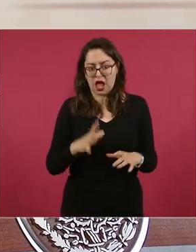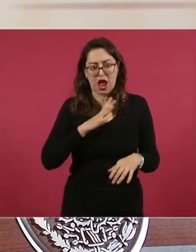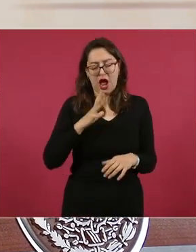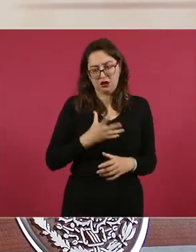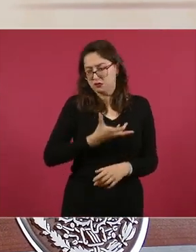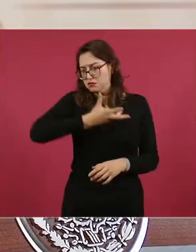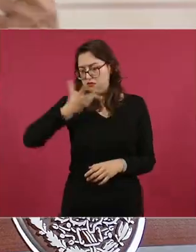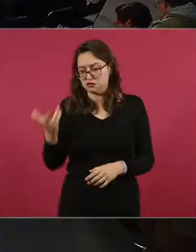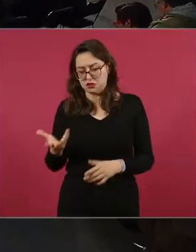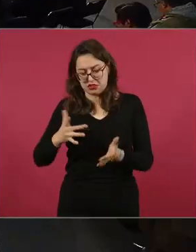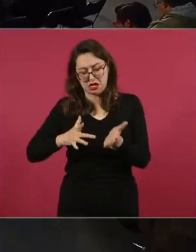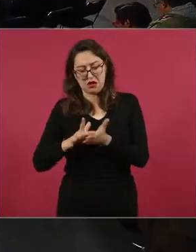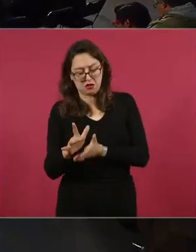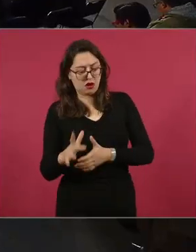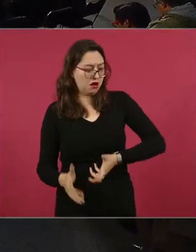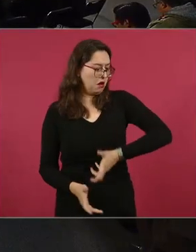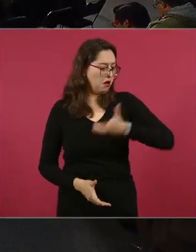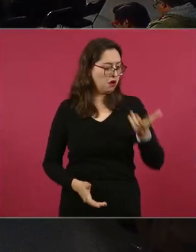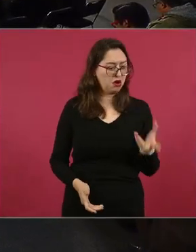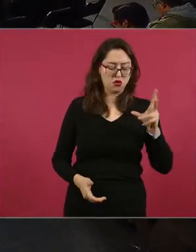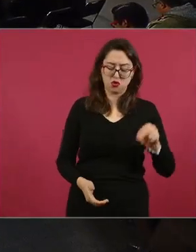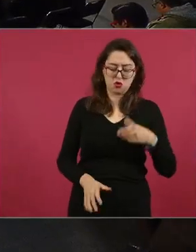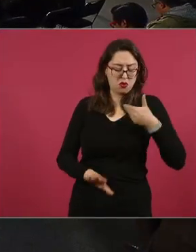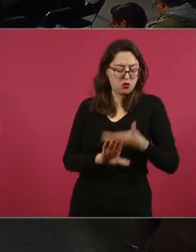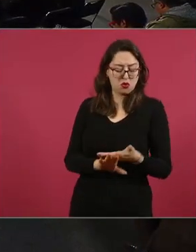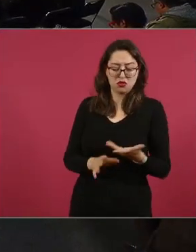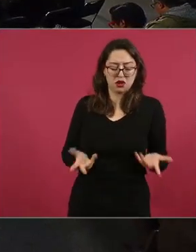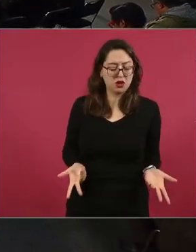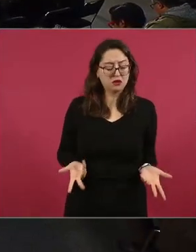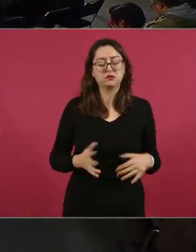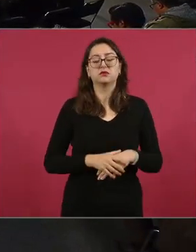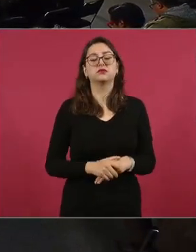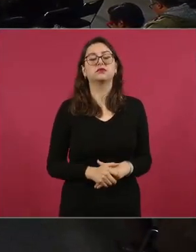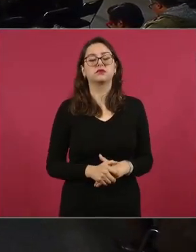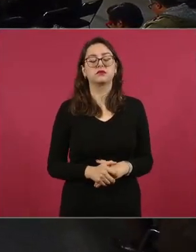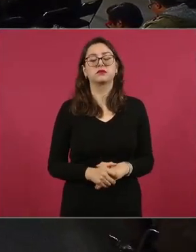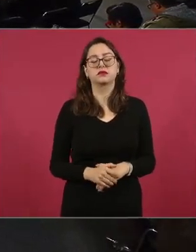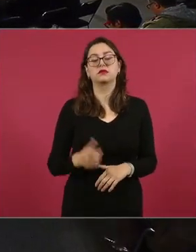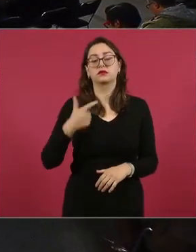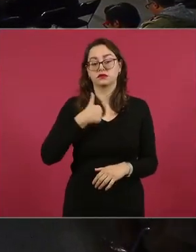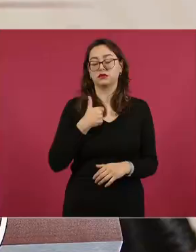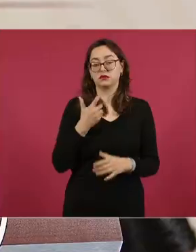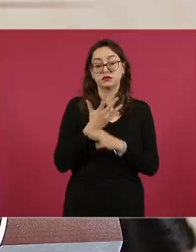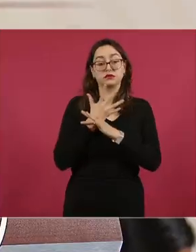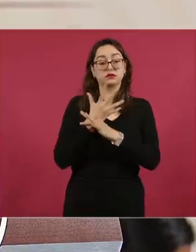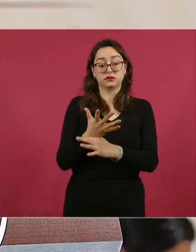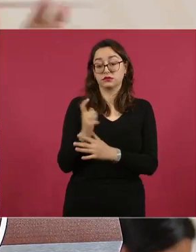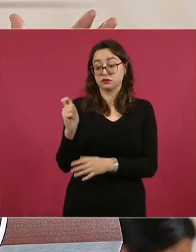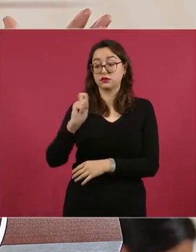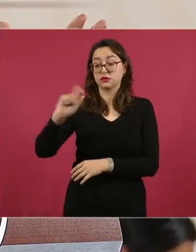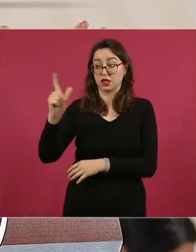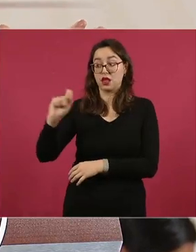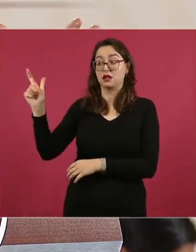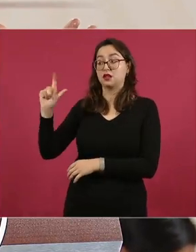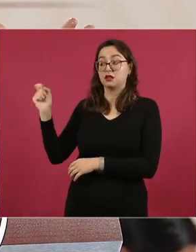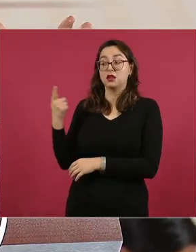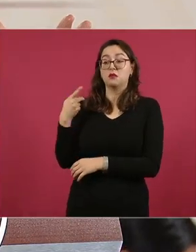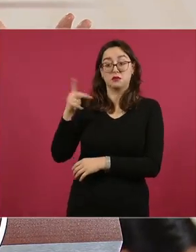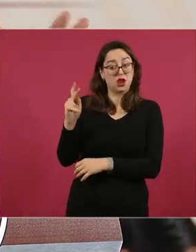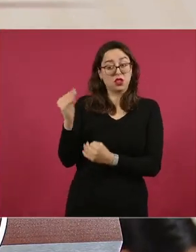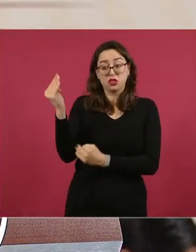estoy hablando de cuatro porque son de los famosos. López Dóriga, pero son